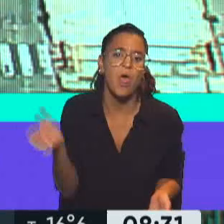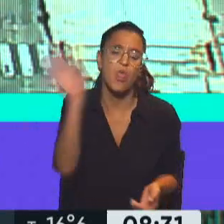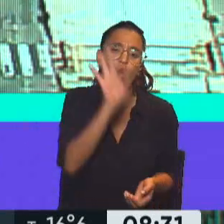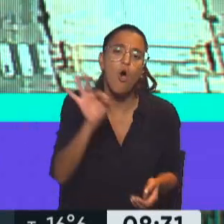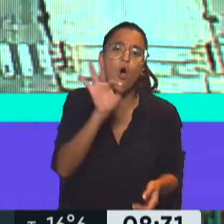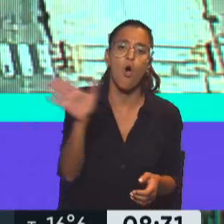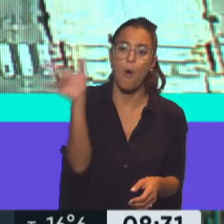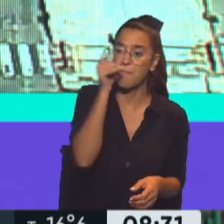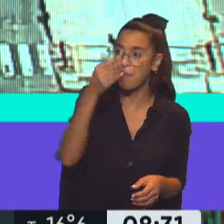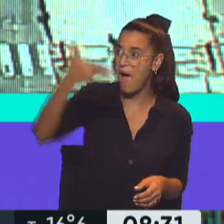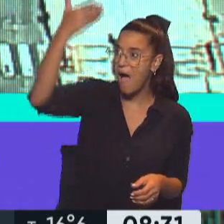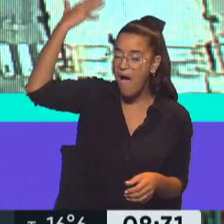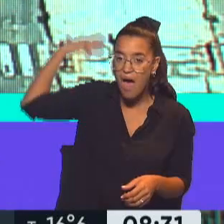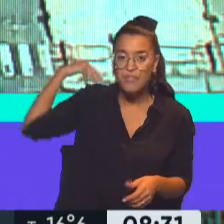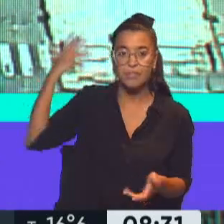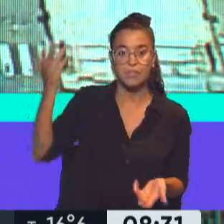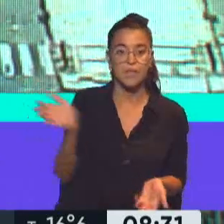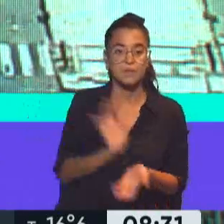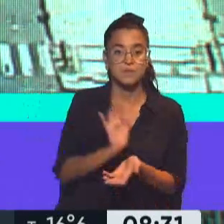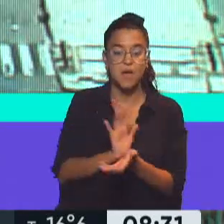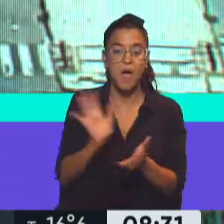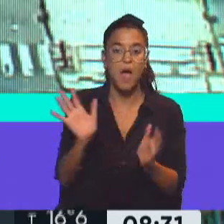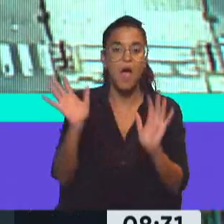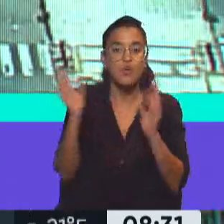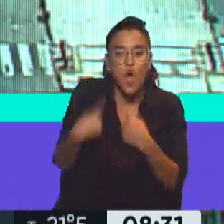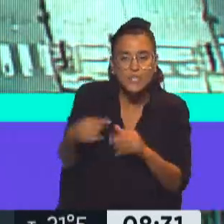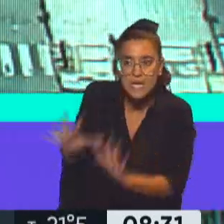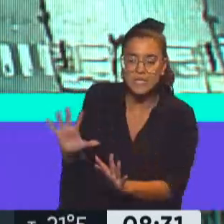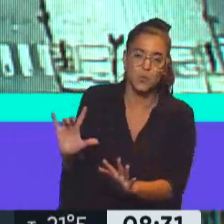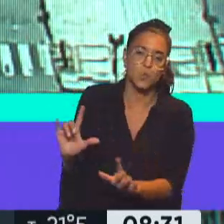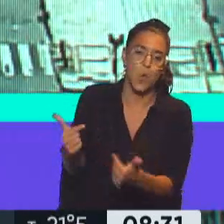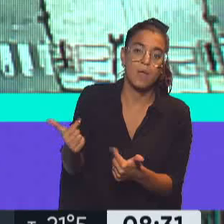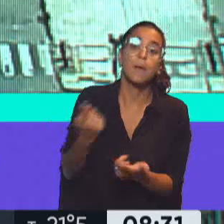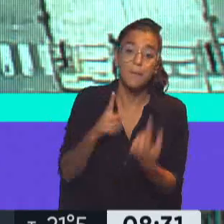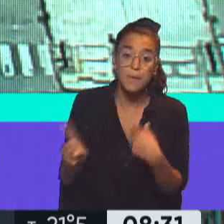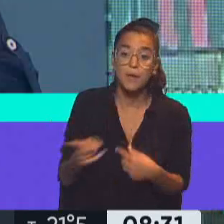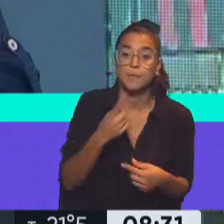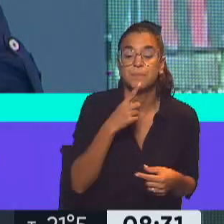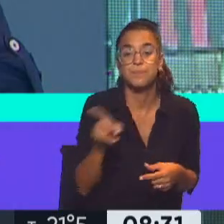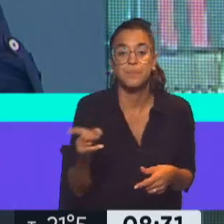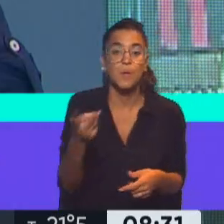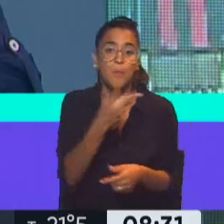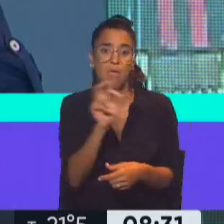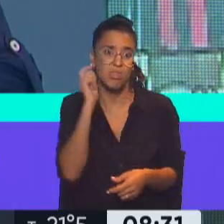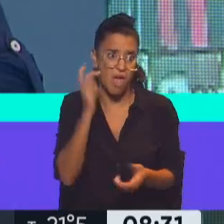generación de papá haga estas cosas, ¿no? Bueno, pero los pibes del otro día no eran Tenían tan grandes. 20 y